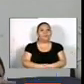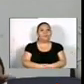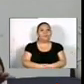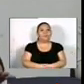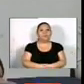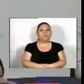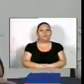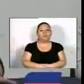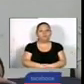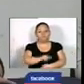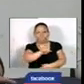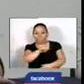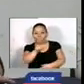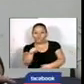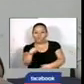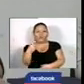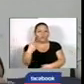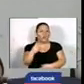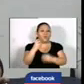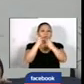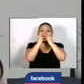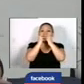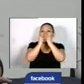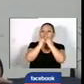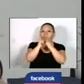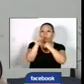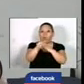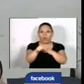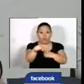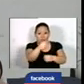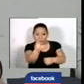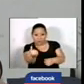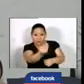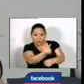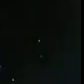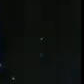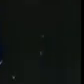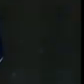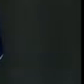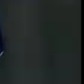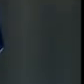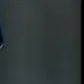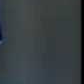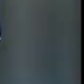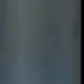e importantes vulnerabilidades en nuestra población en esos departamentos.